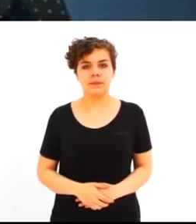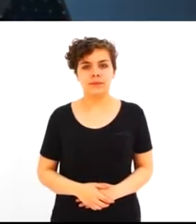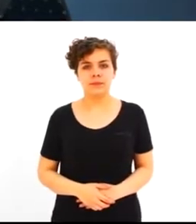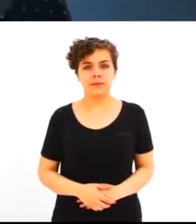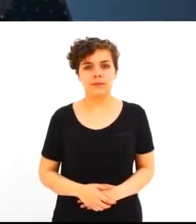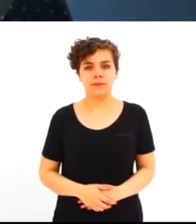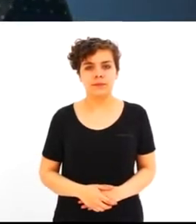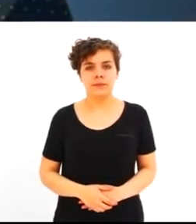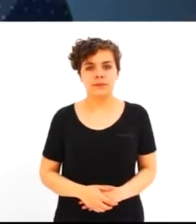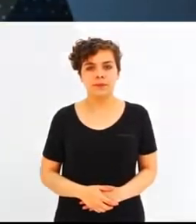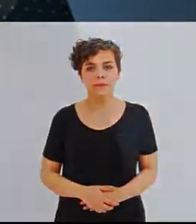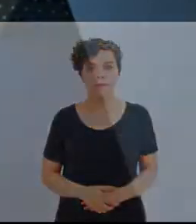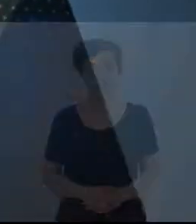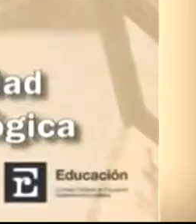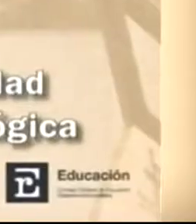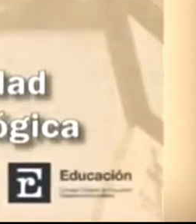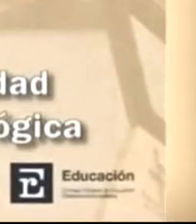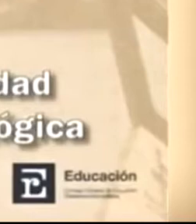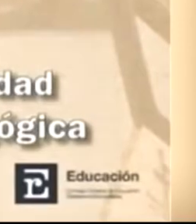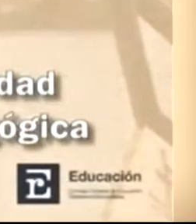Memorias del camino recorrido.